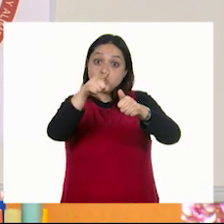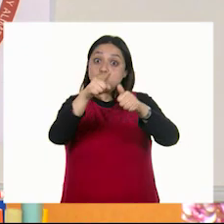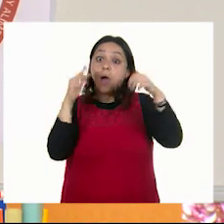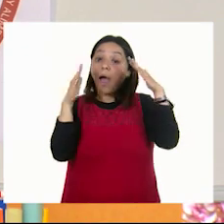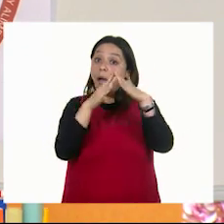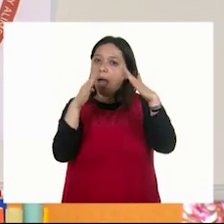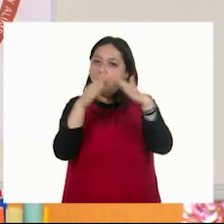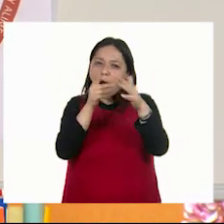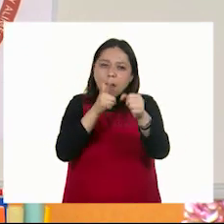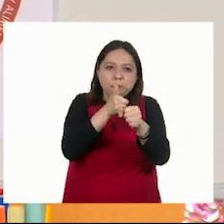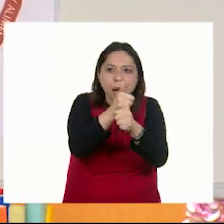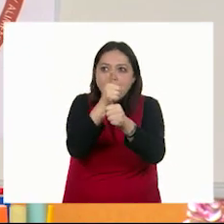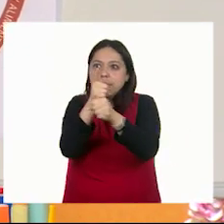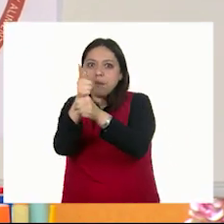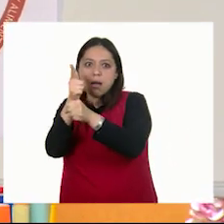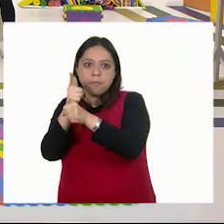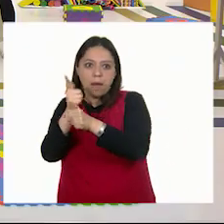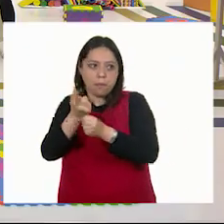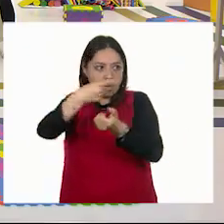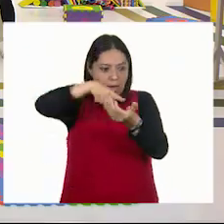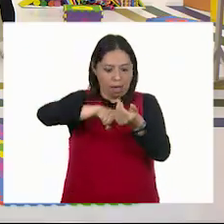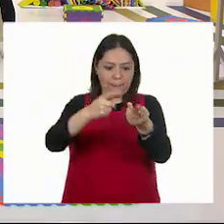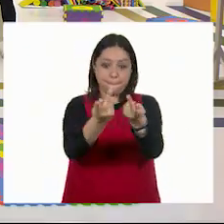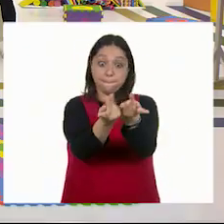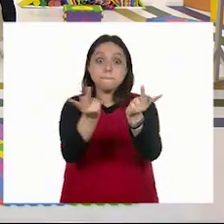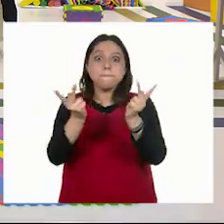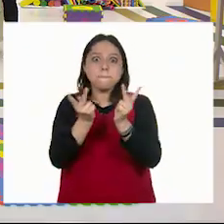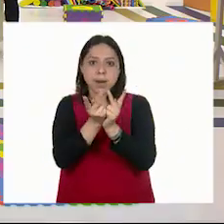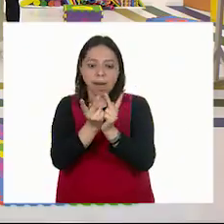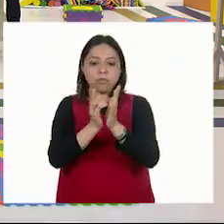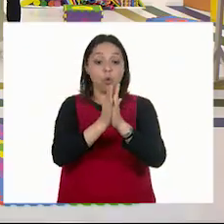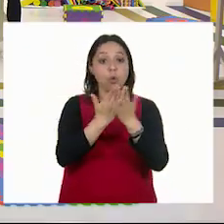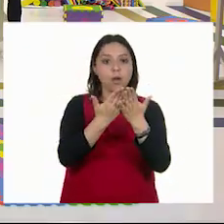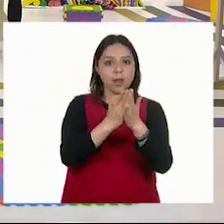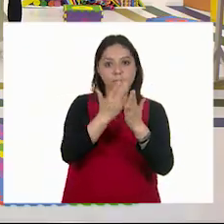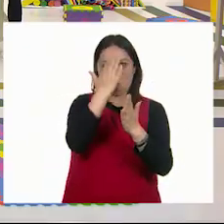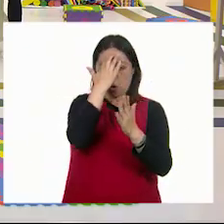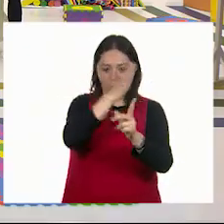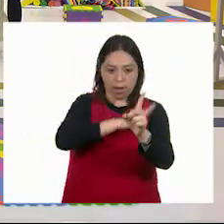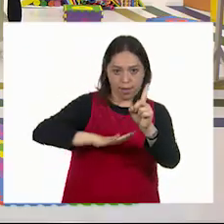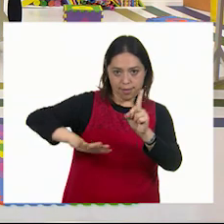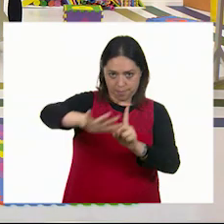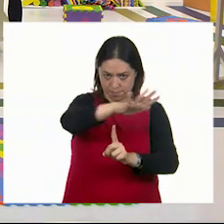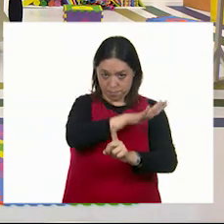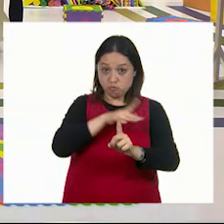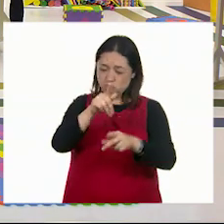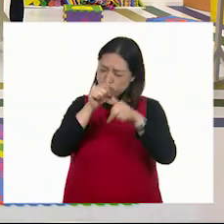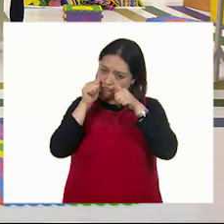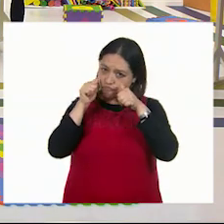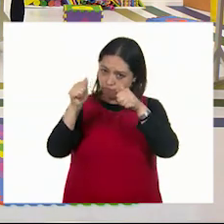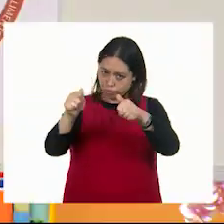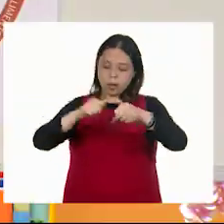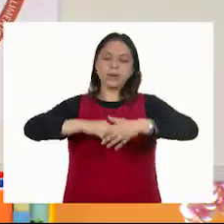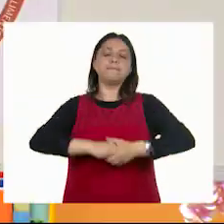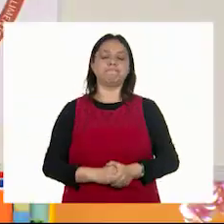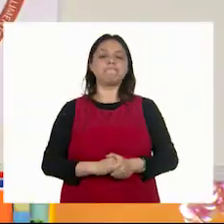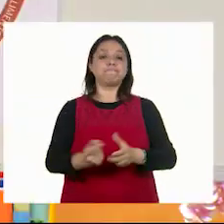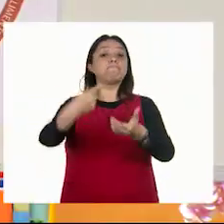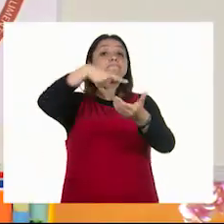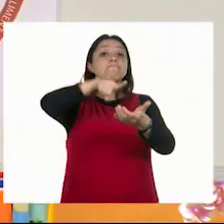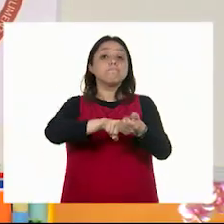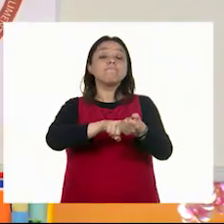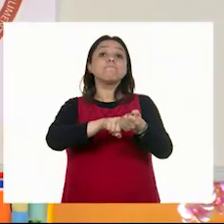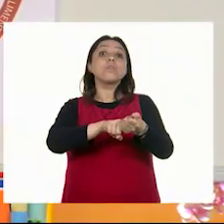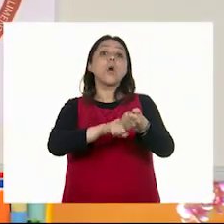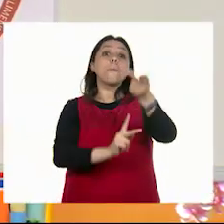puedan identificar también en el plato que está en su libro de conocimiento del medio. Presten mucha atención. Sí. En frutas y verduras tenemos